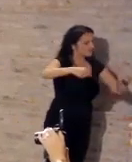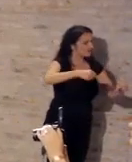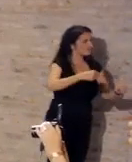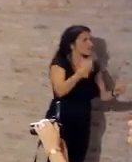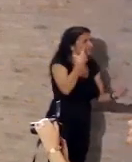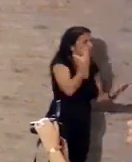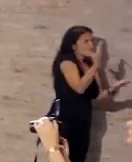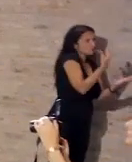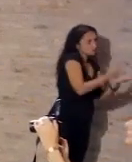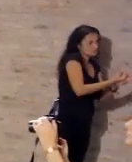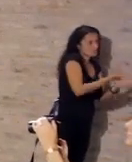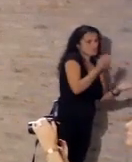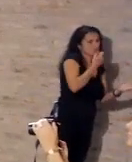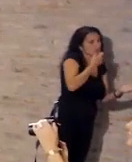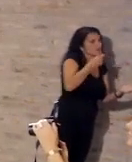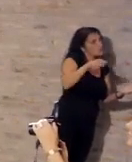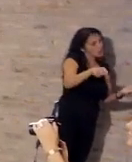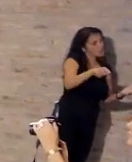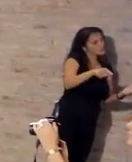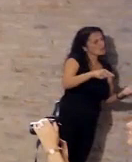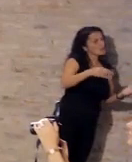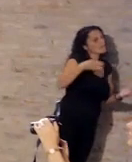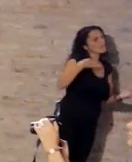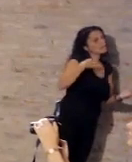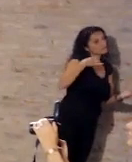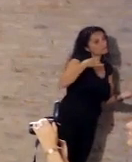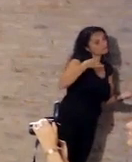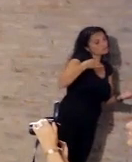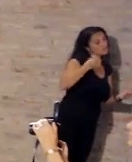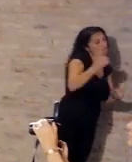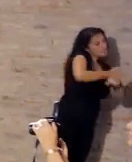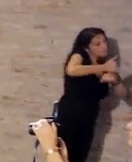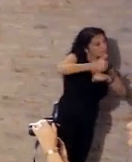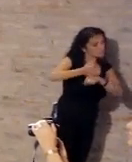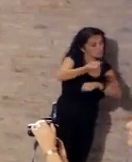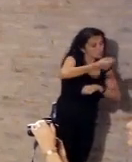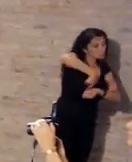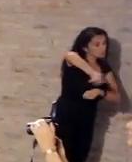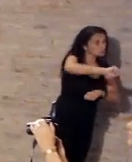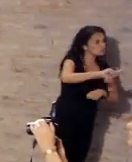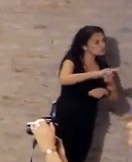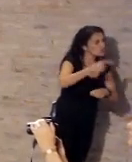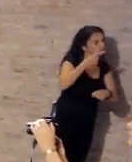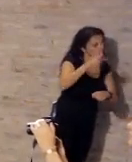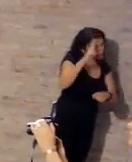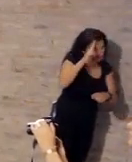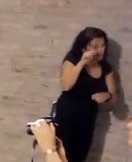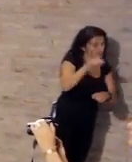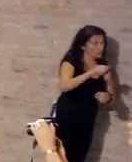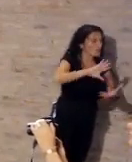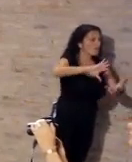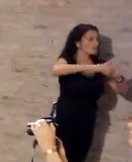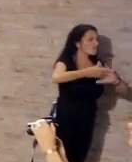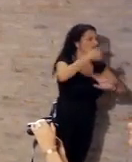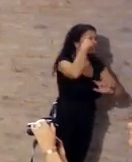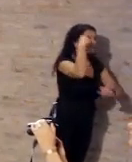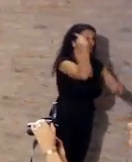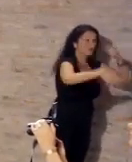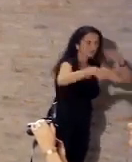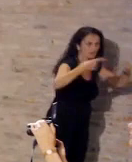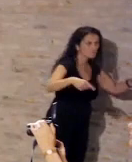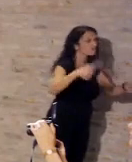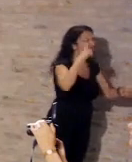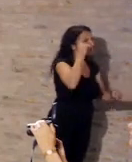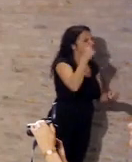sin cartar libertades y participación ciudadana sin invisibilizar otras maneras de ser de estar de